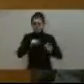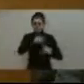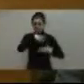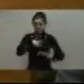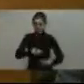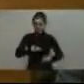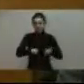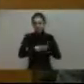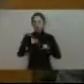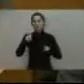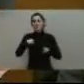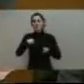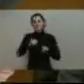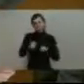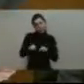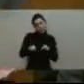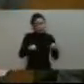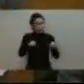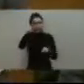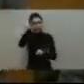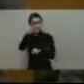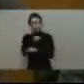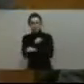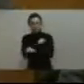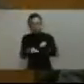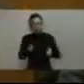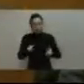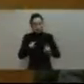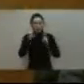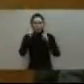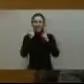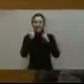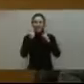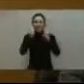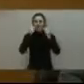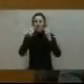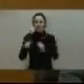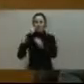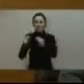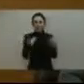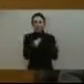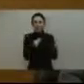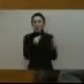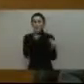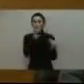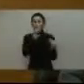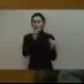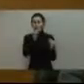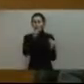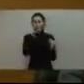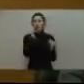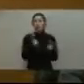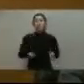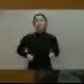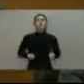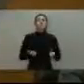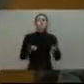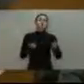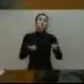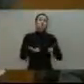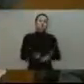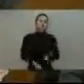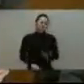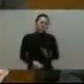las pitas, un poco de aquí y un poco de allá. Y al final, nada, vuelta a empezar. Despilfarro,